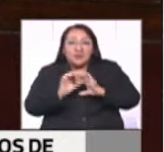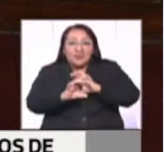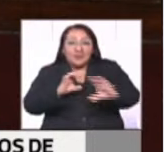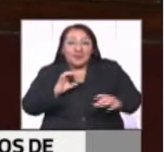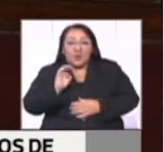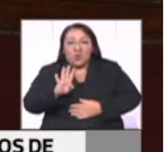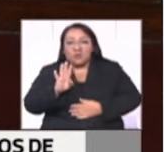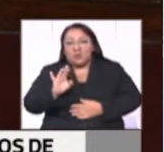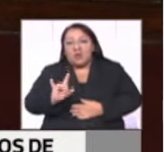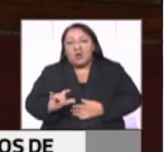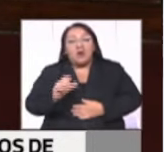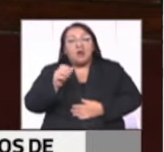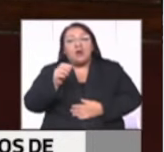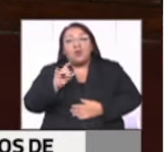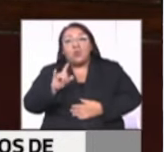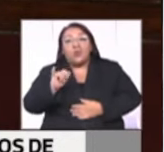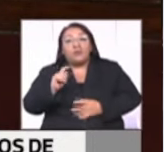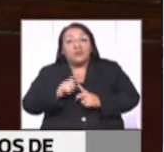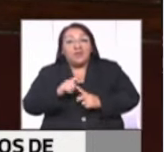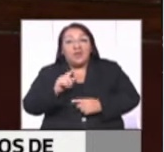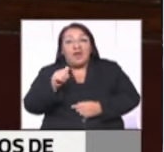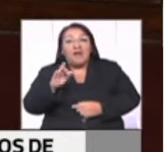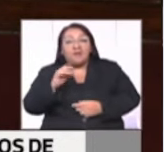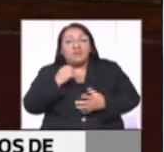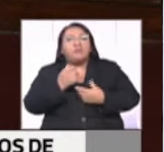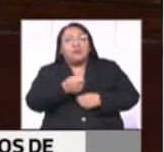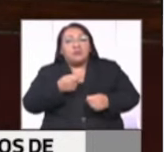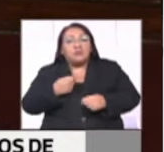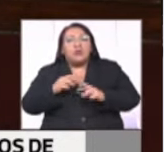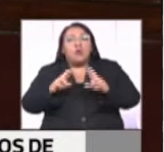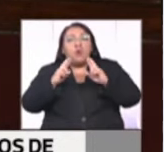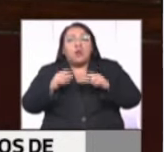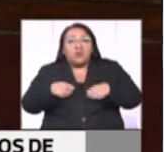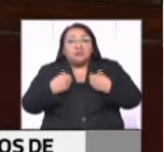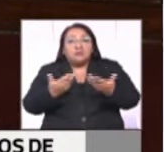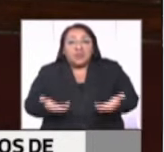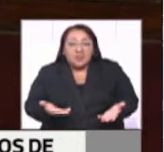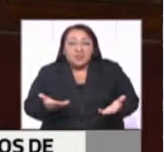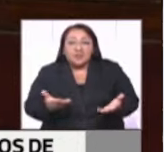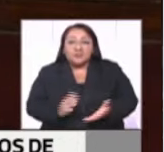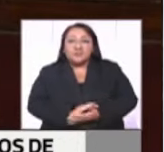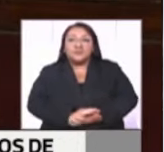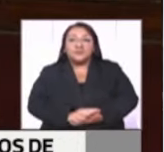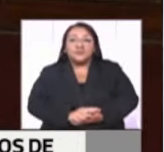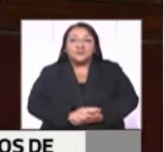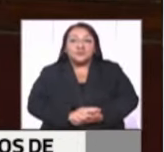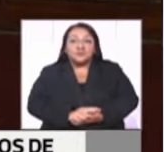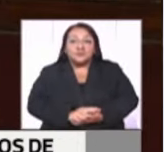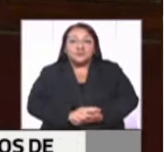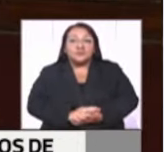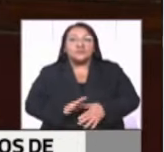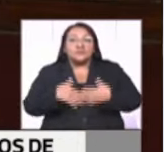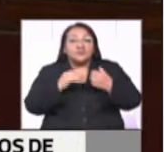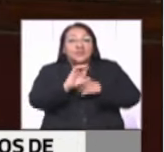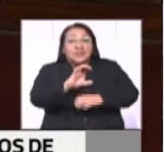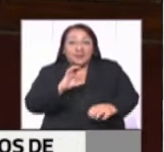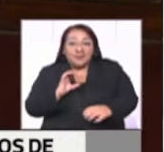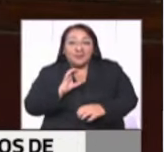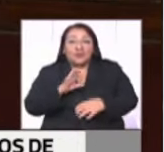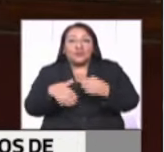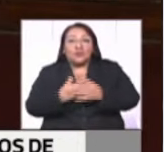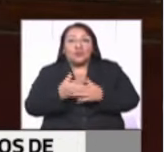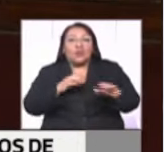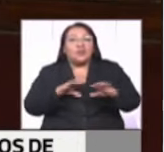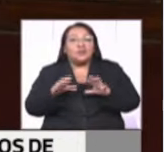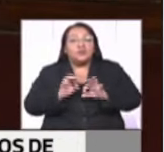Congreso de la República por fin les pueda dar la posibilidad de poder retirar y